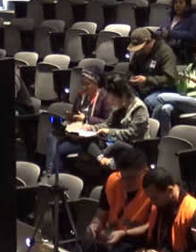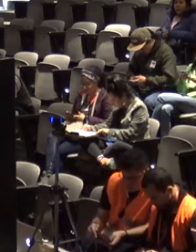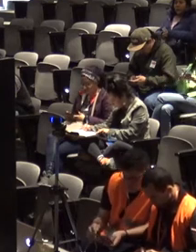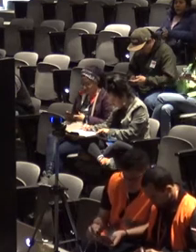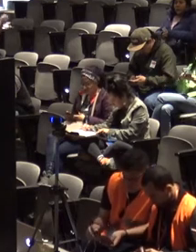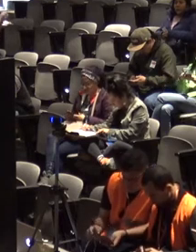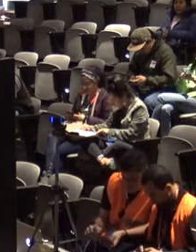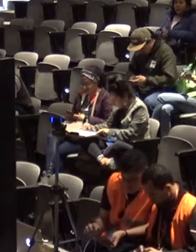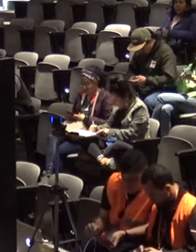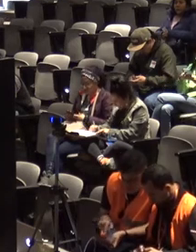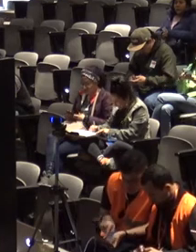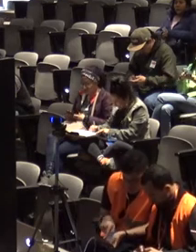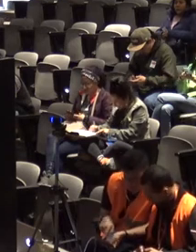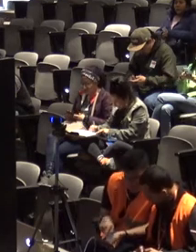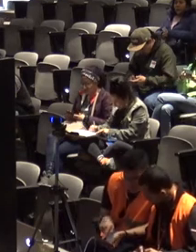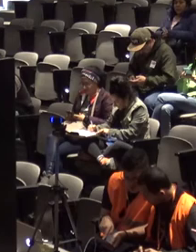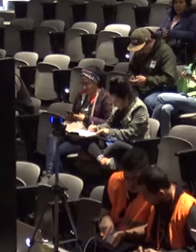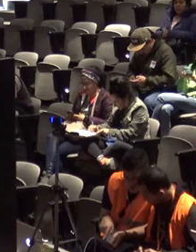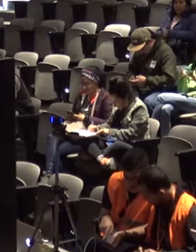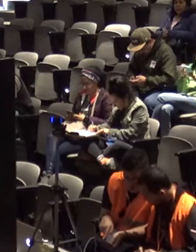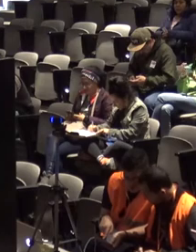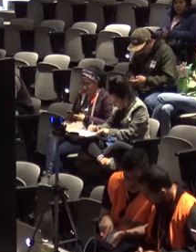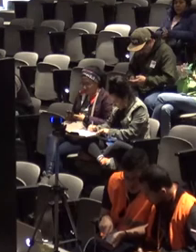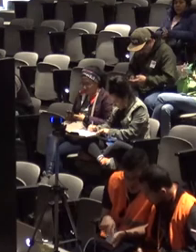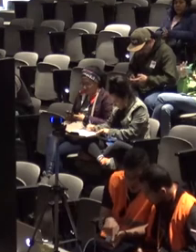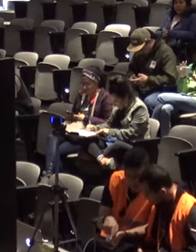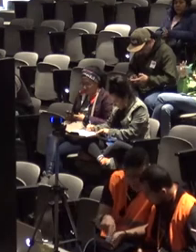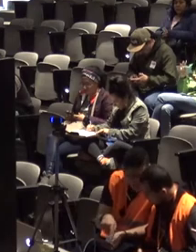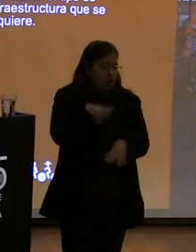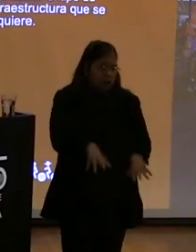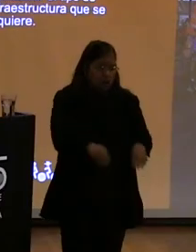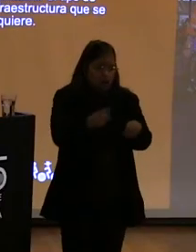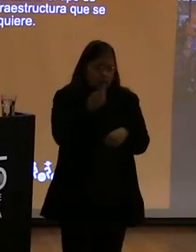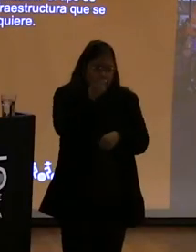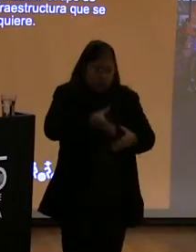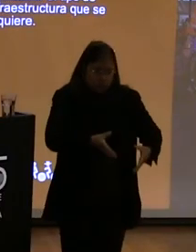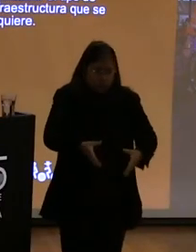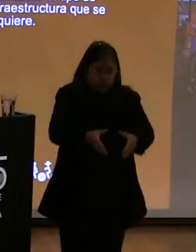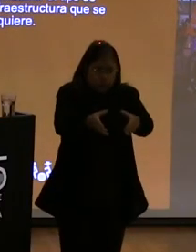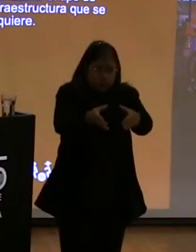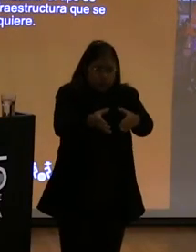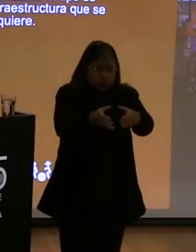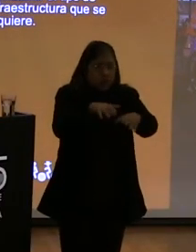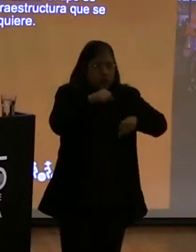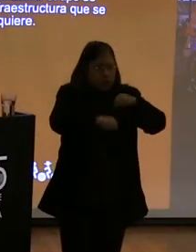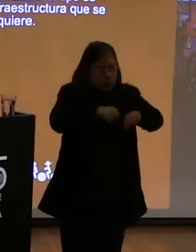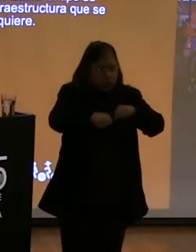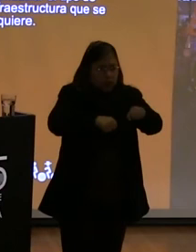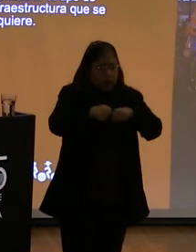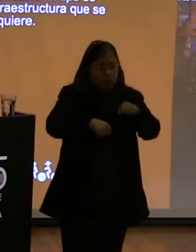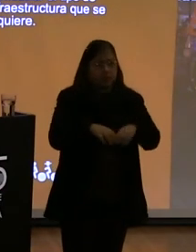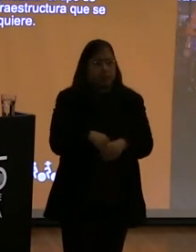cerca toda esta media los conos hicimos una intervención para marcar ciclovía como debería estar pintada según el manual de calles de la